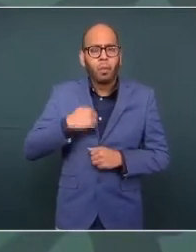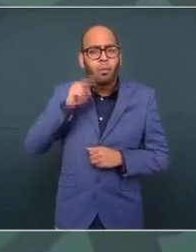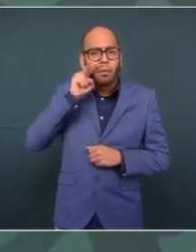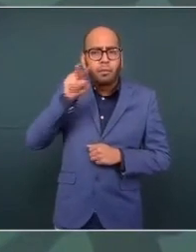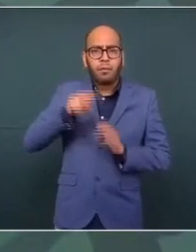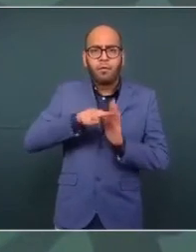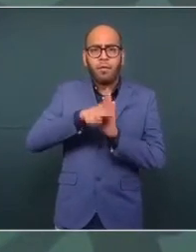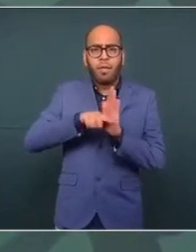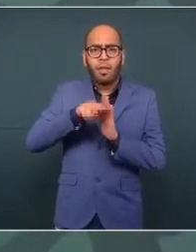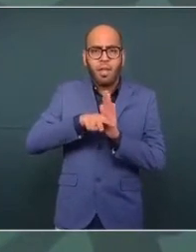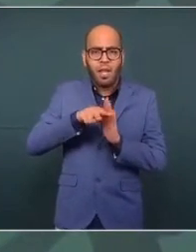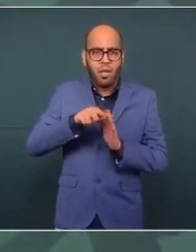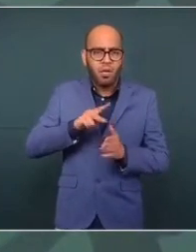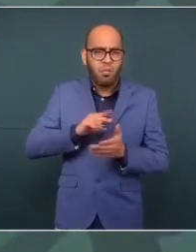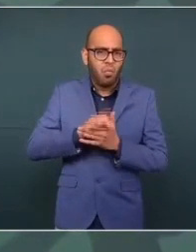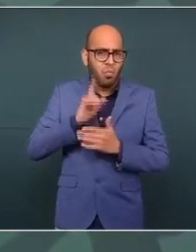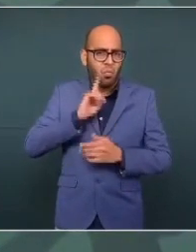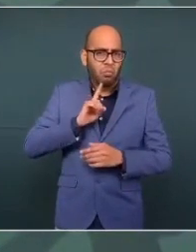porque